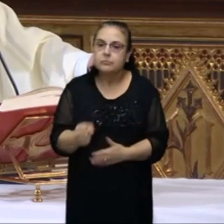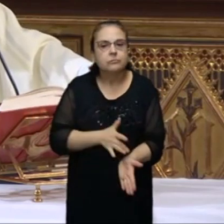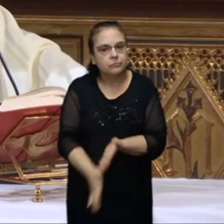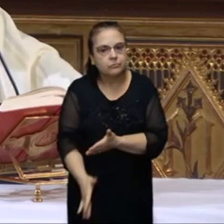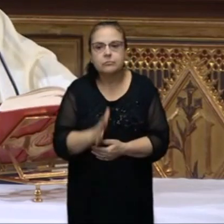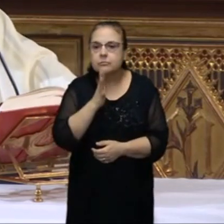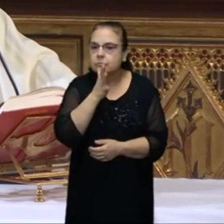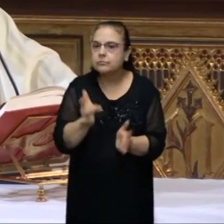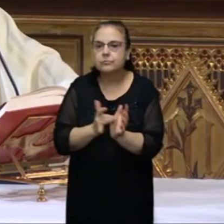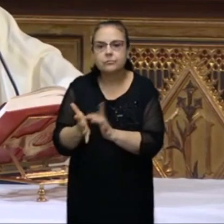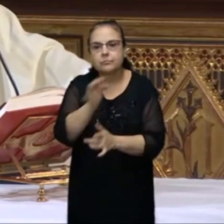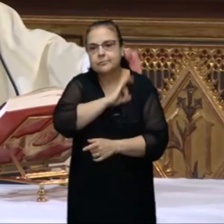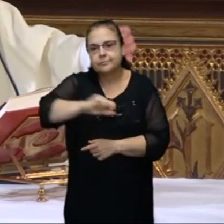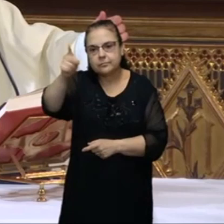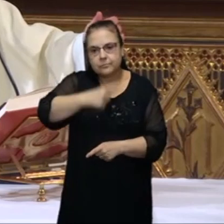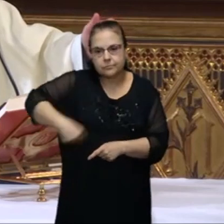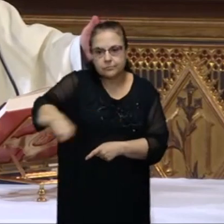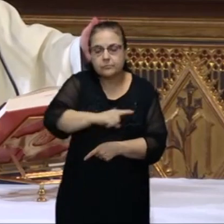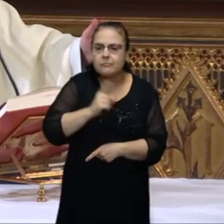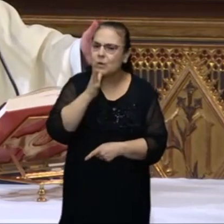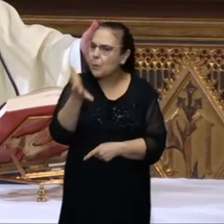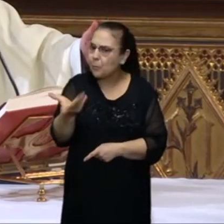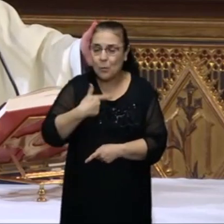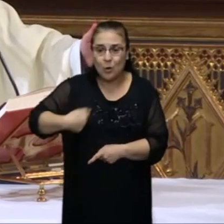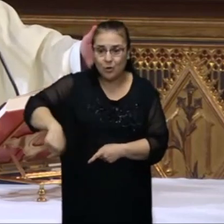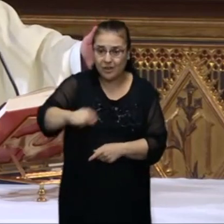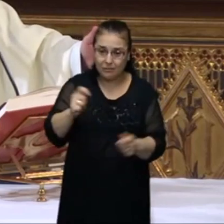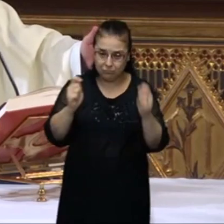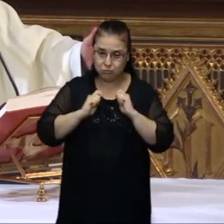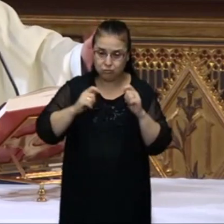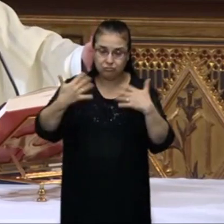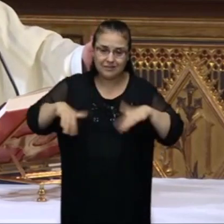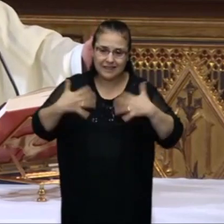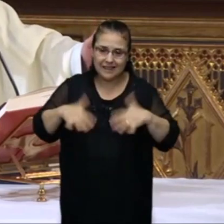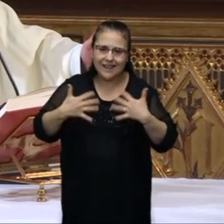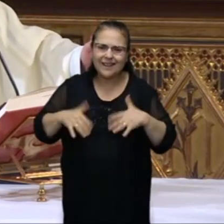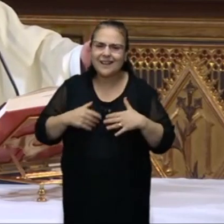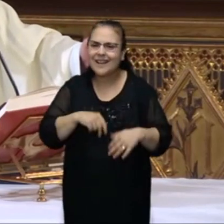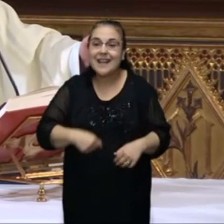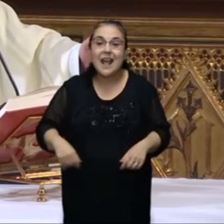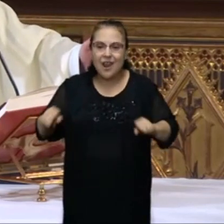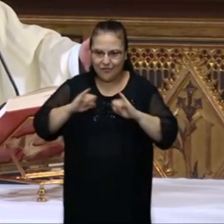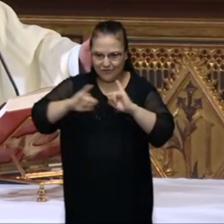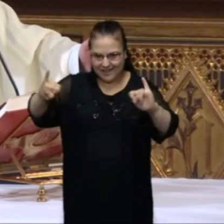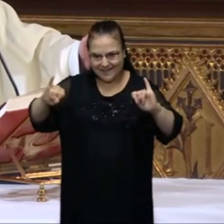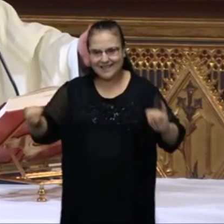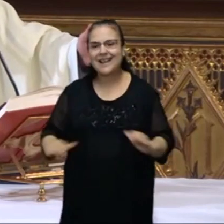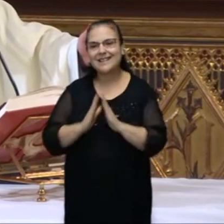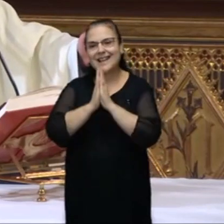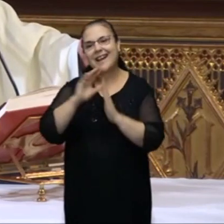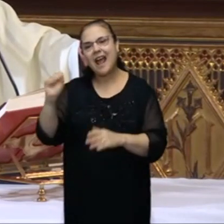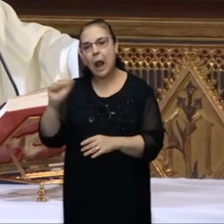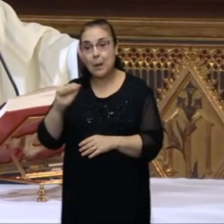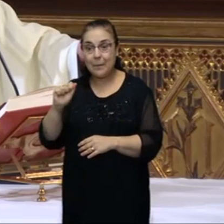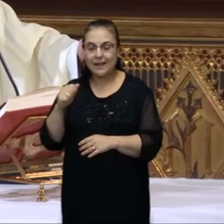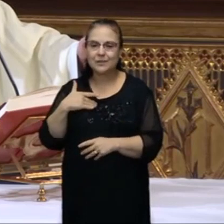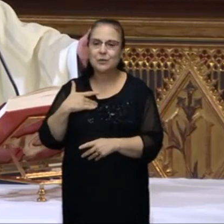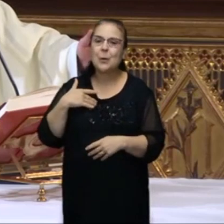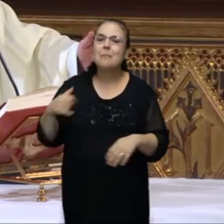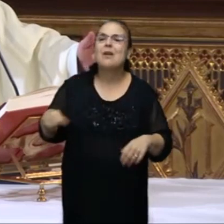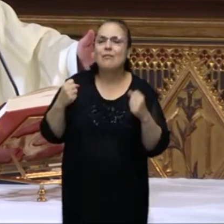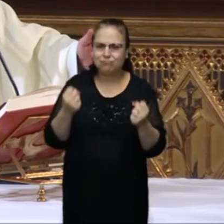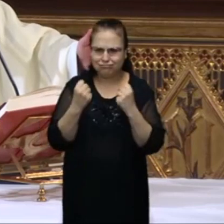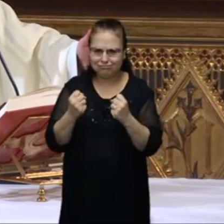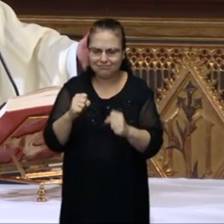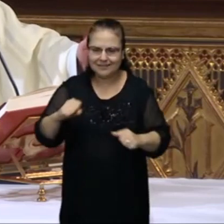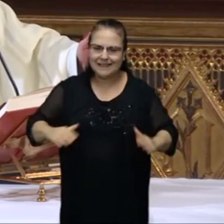y Eterno, por Cristo Señor nuestro. Porque nos concedes la alegría de celebrar hoy la fiesta de San Alberto Magno, fortaleciendo a tu Iglesia